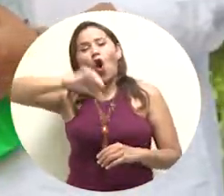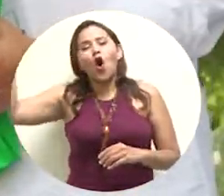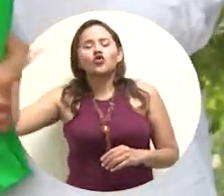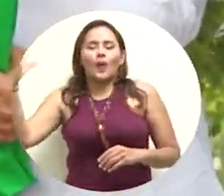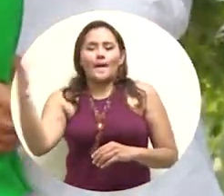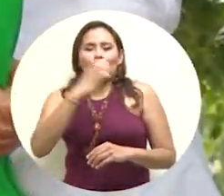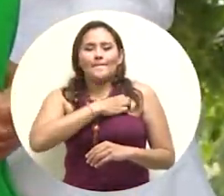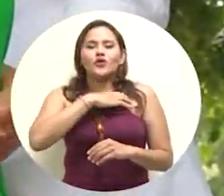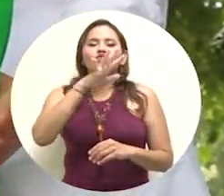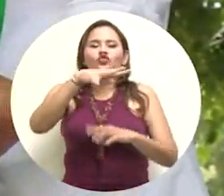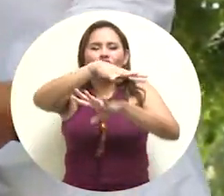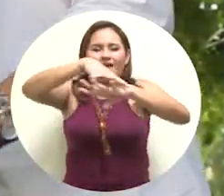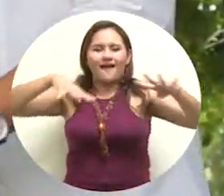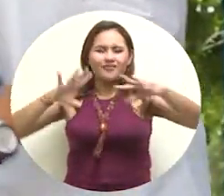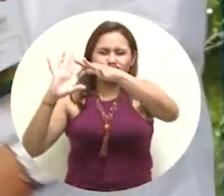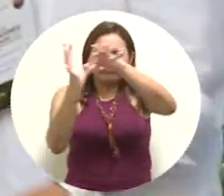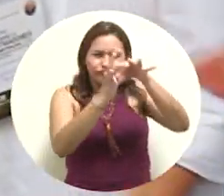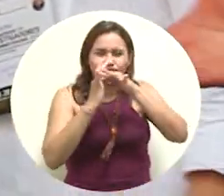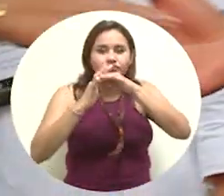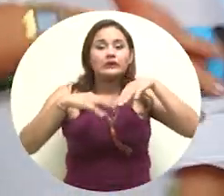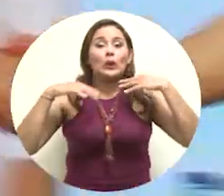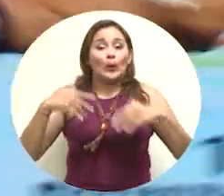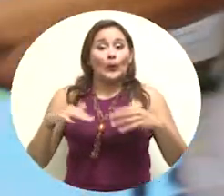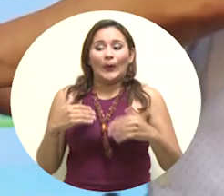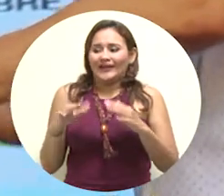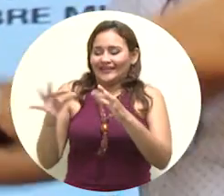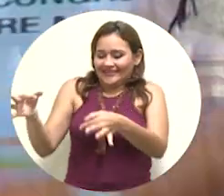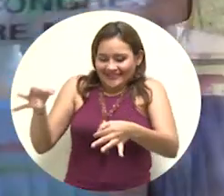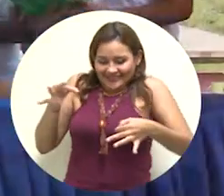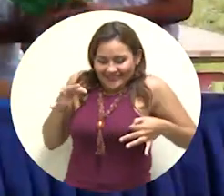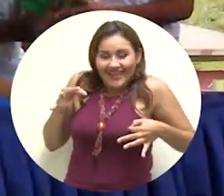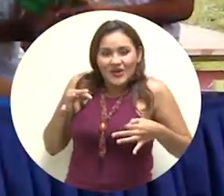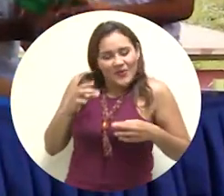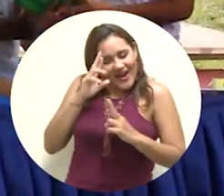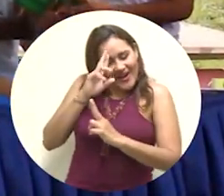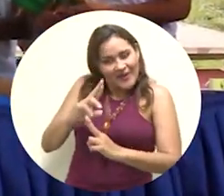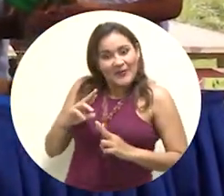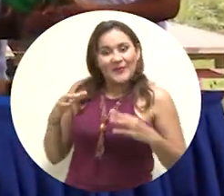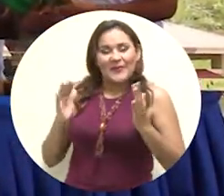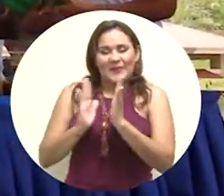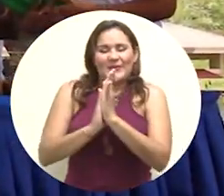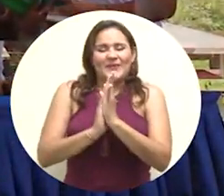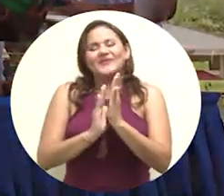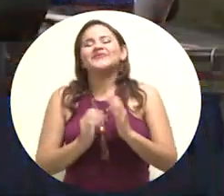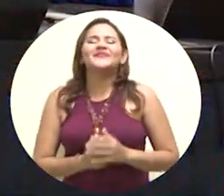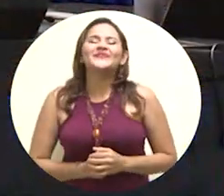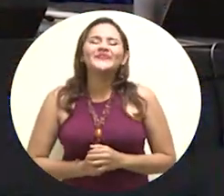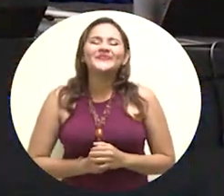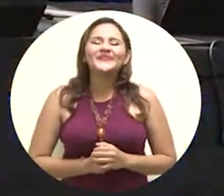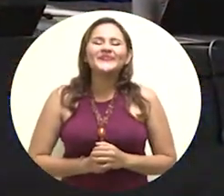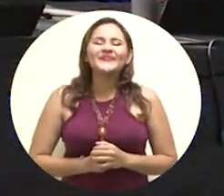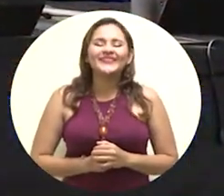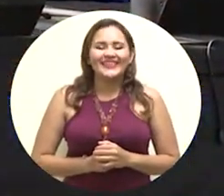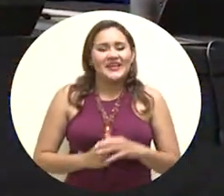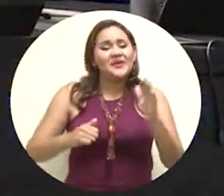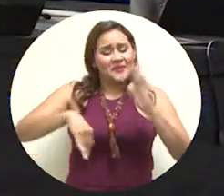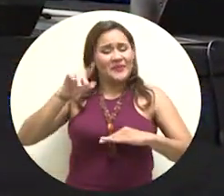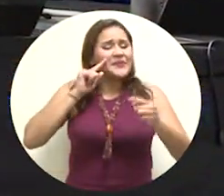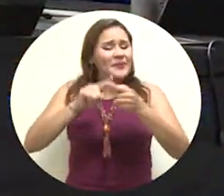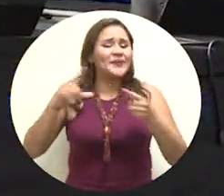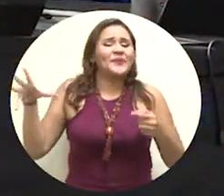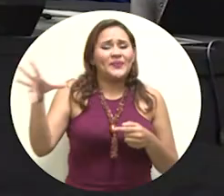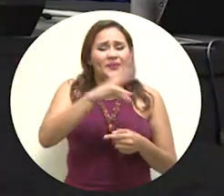quienes retornaron a casa con una distinción entregada por esta casa de estudios superiores. Creo que es un ambiente para que todos aprendamos